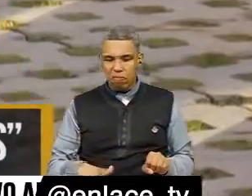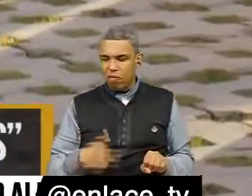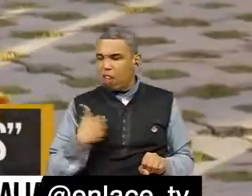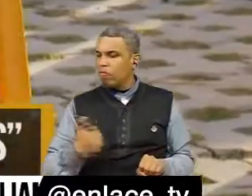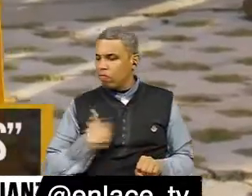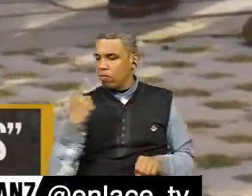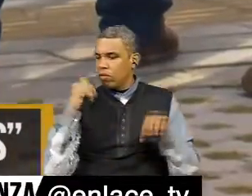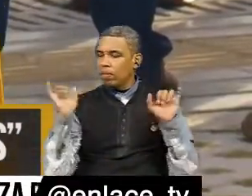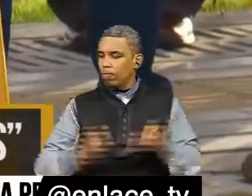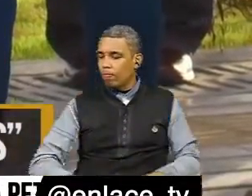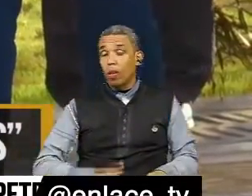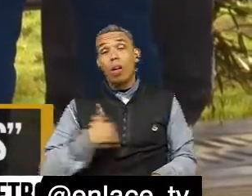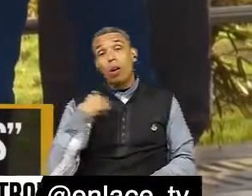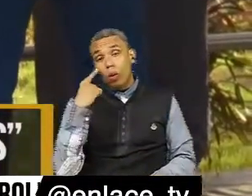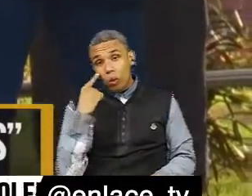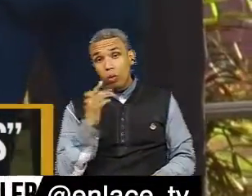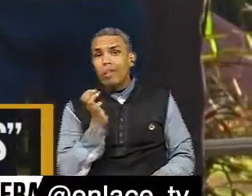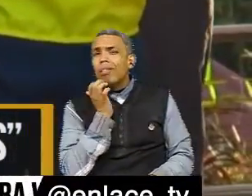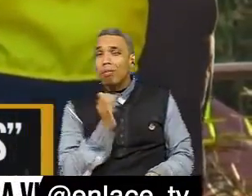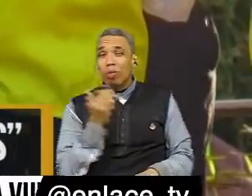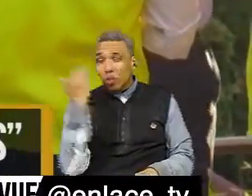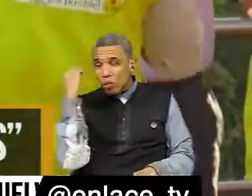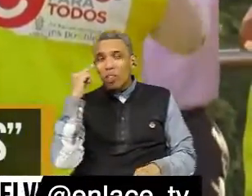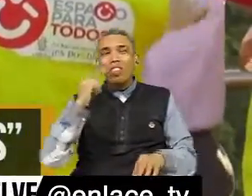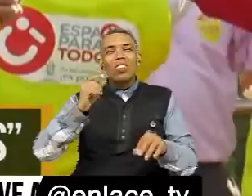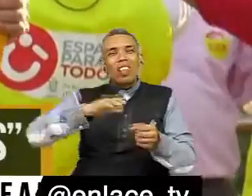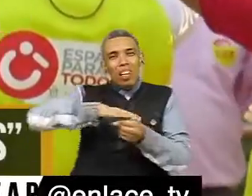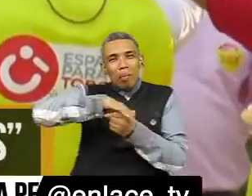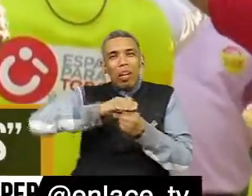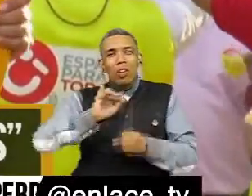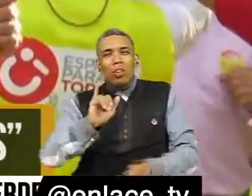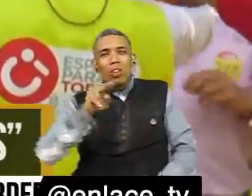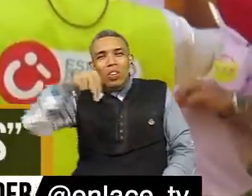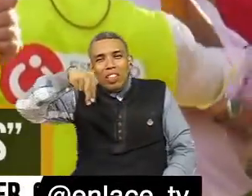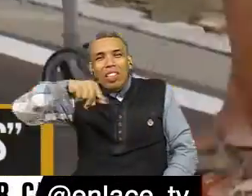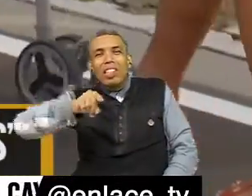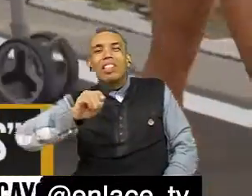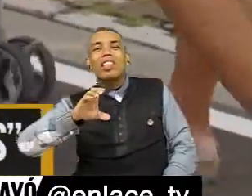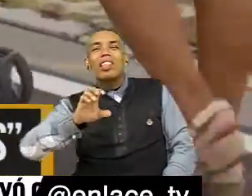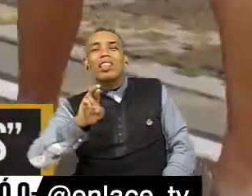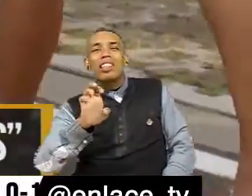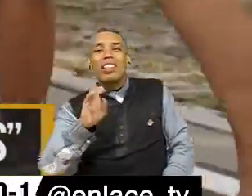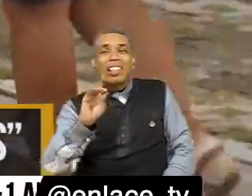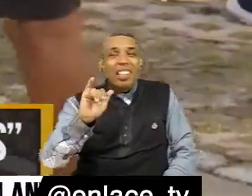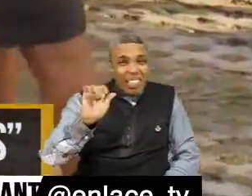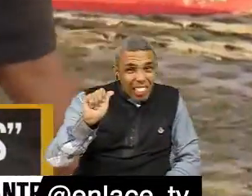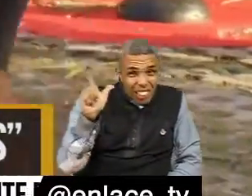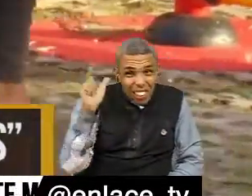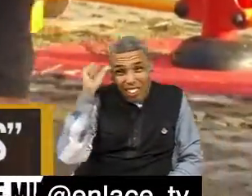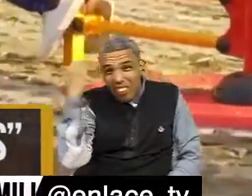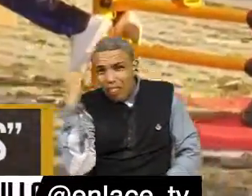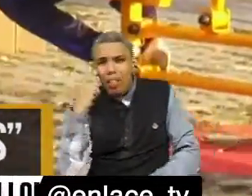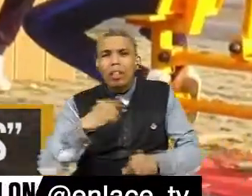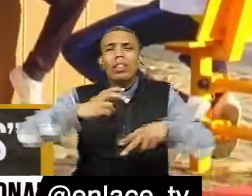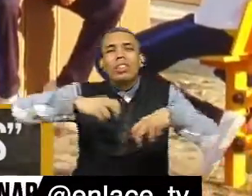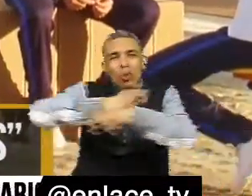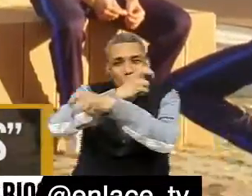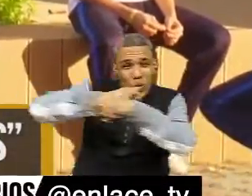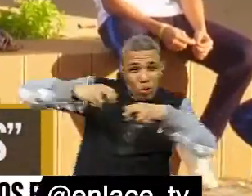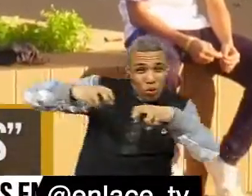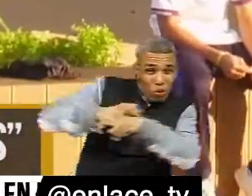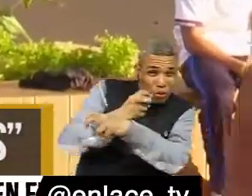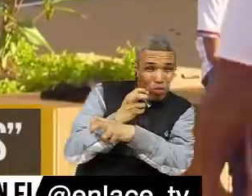pasado jueves y pues ya en menos de 3 días tuvo tantos inconvenientes de movilidad, de vendedores ambulantes, del mal uso de los